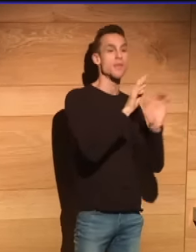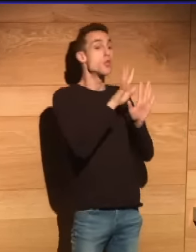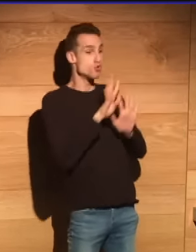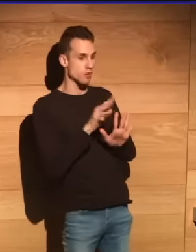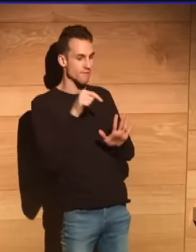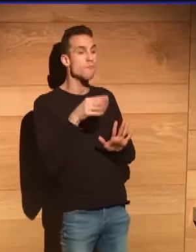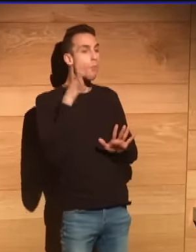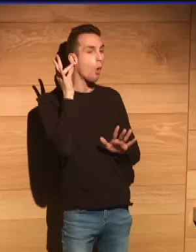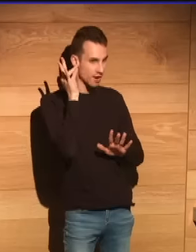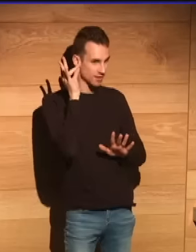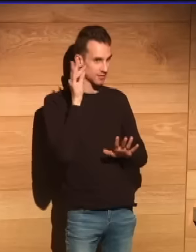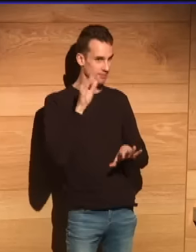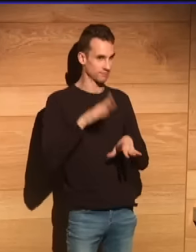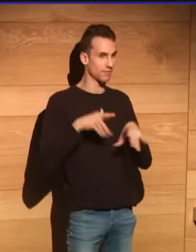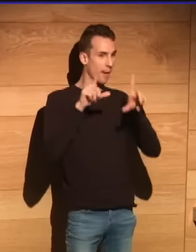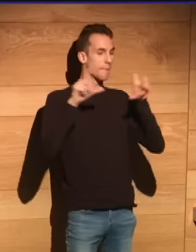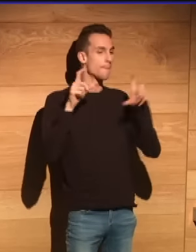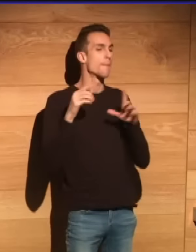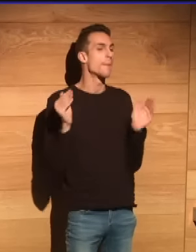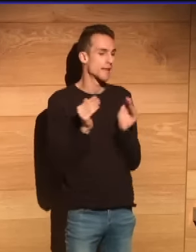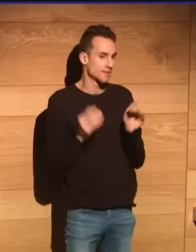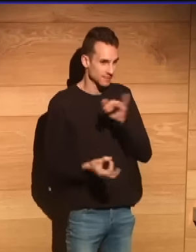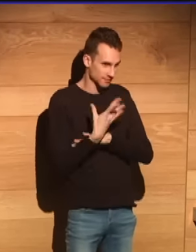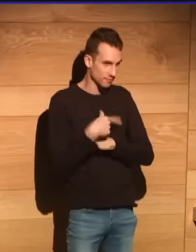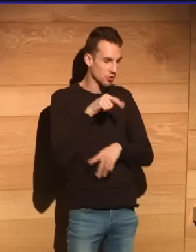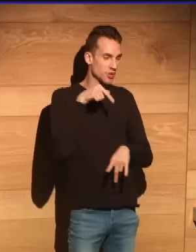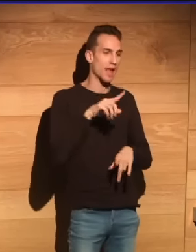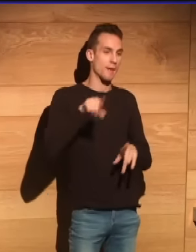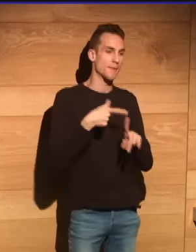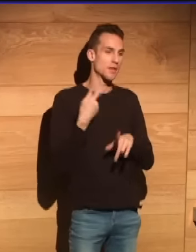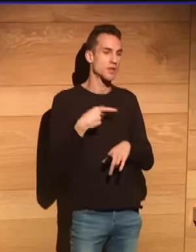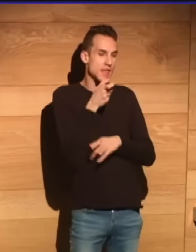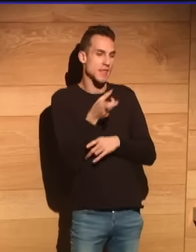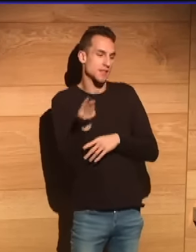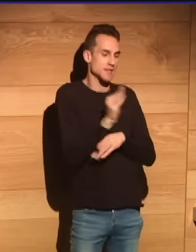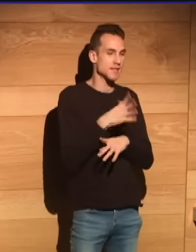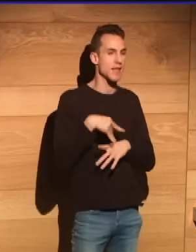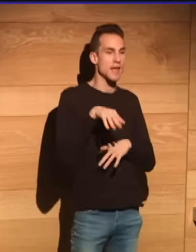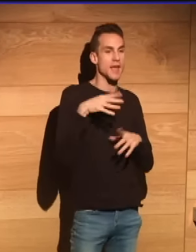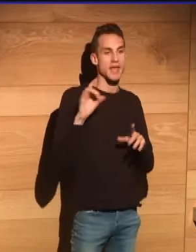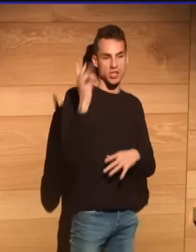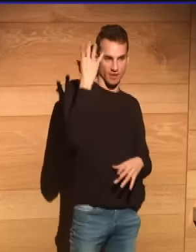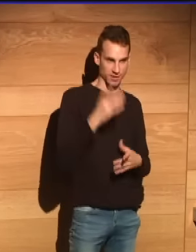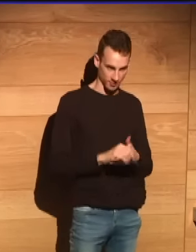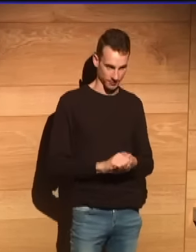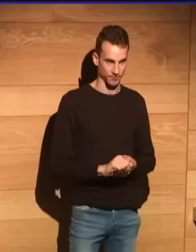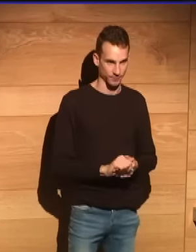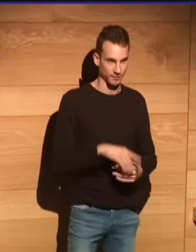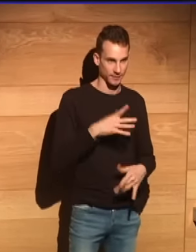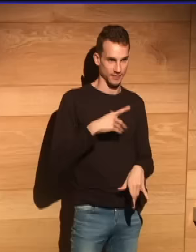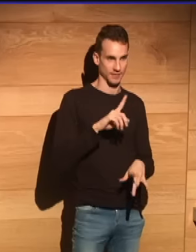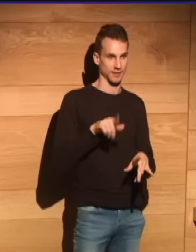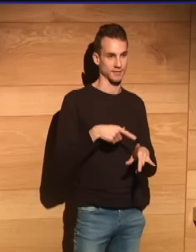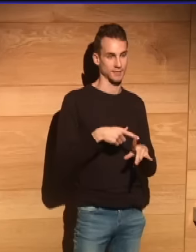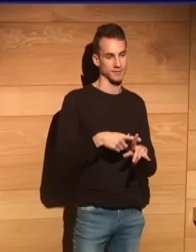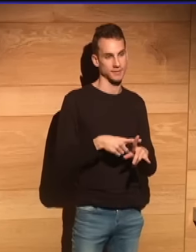yo le añadiría la fase innovación. Kai-Fu Lee, en su libro Ella es Superpower, que es